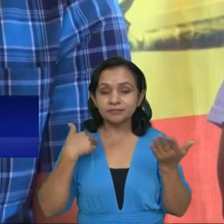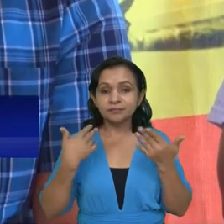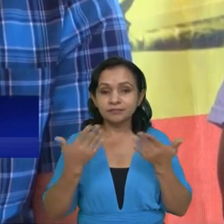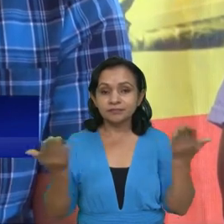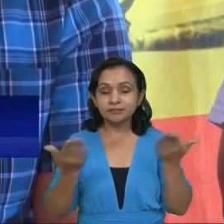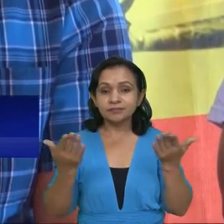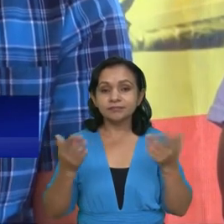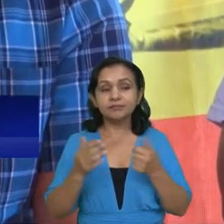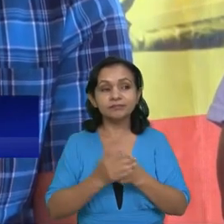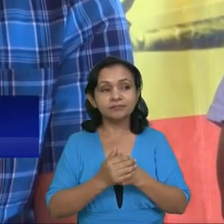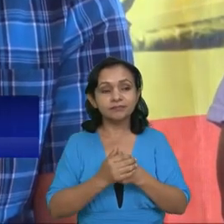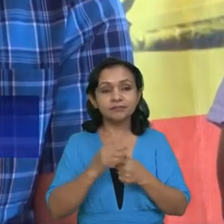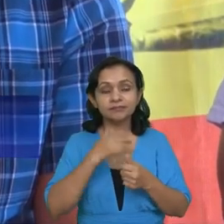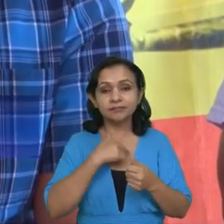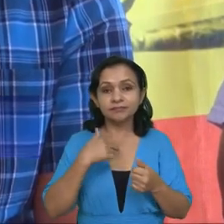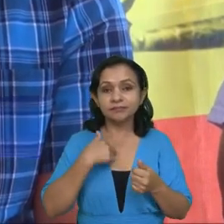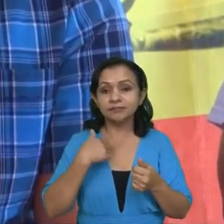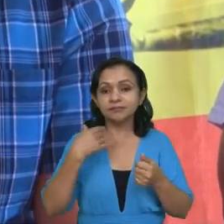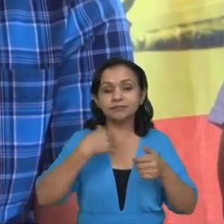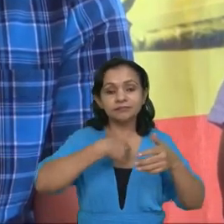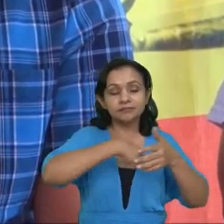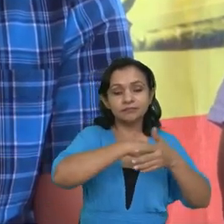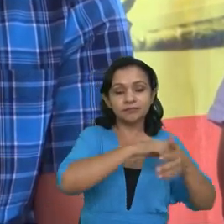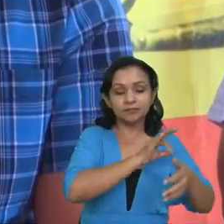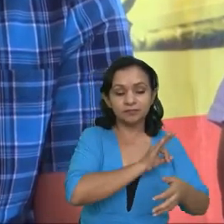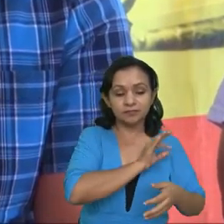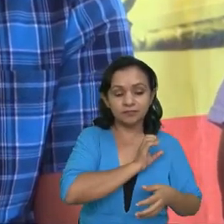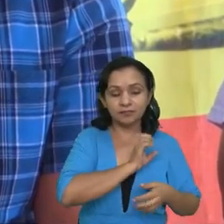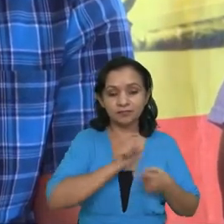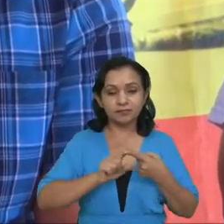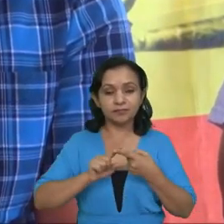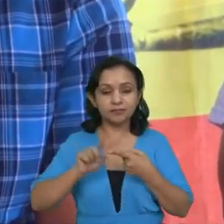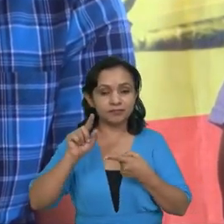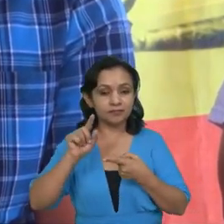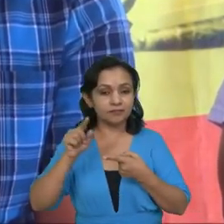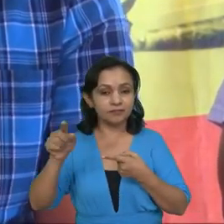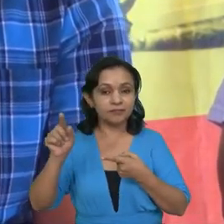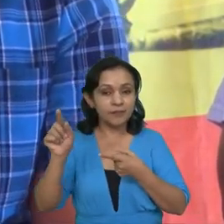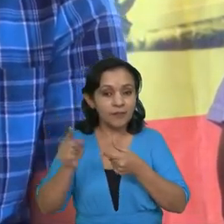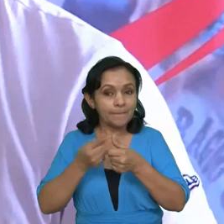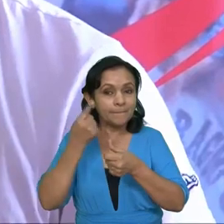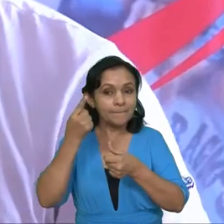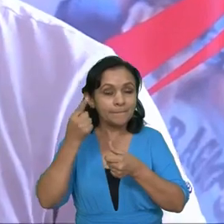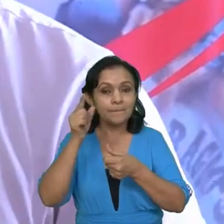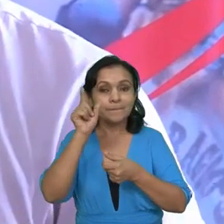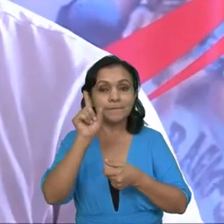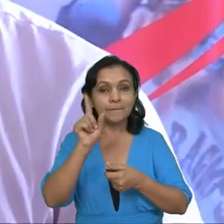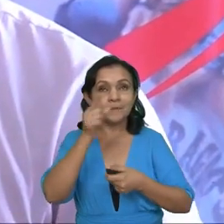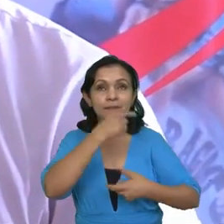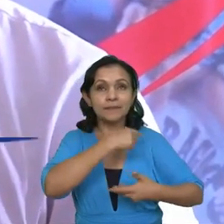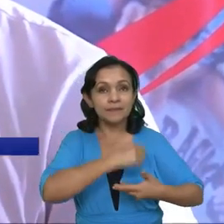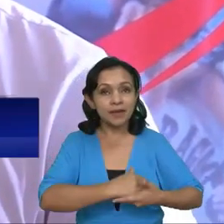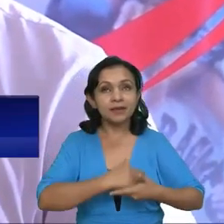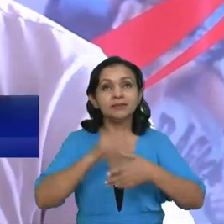12 del mediodía clásico barcelona-real madrid 1º de marzo día domingo quería invitarlos a toda esta actividad tan